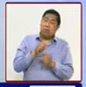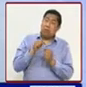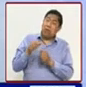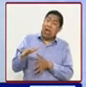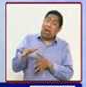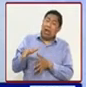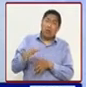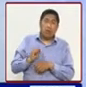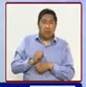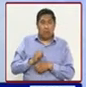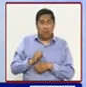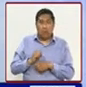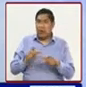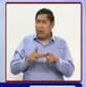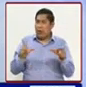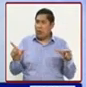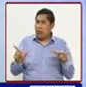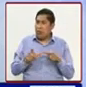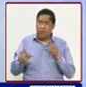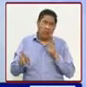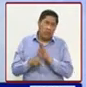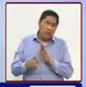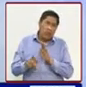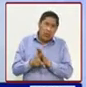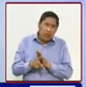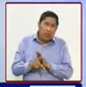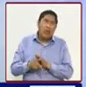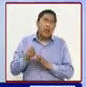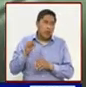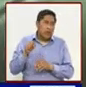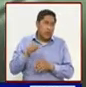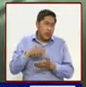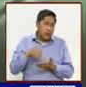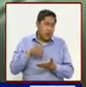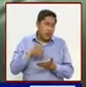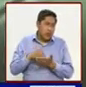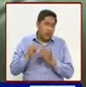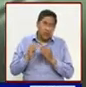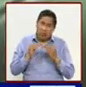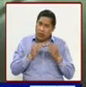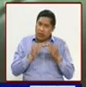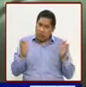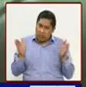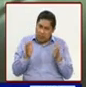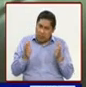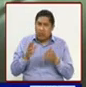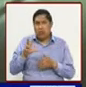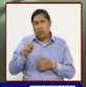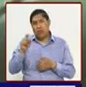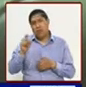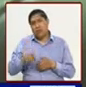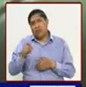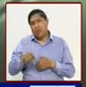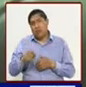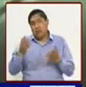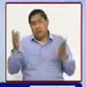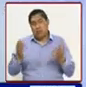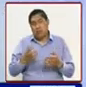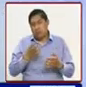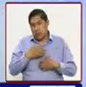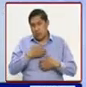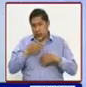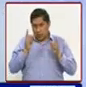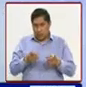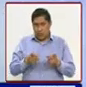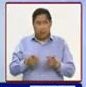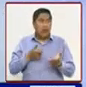dejan parqueadas en lugares prohibidos. Exacto. ¿No? En pleno centro de la ciudad, con calles estrechas, no deberían. Bueno, la protesta es